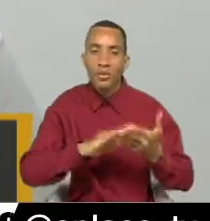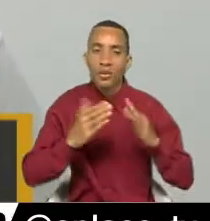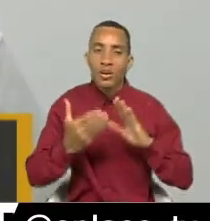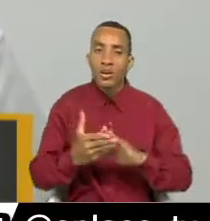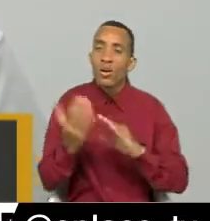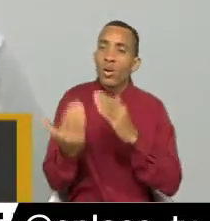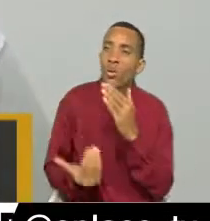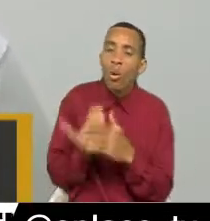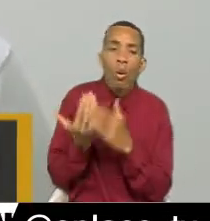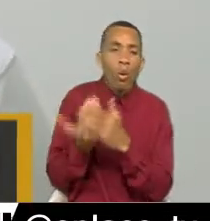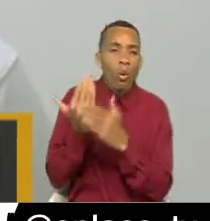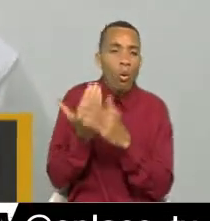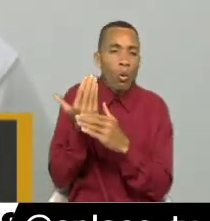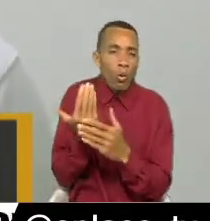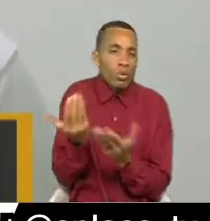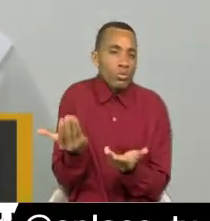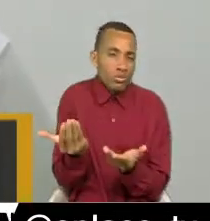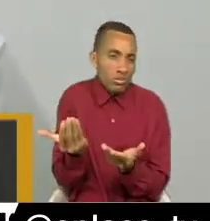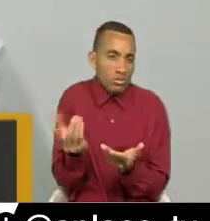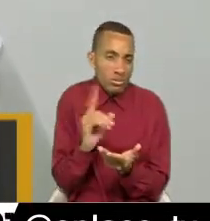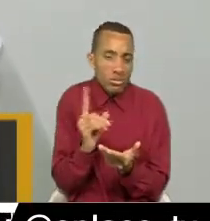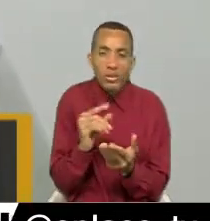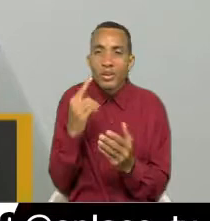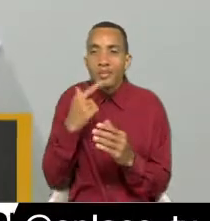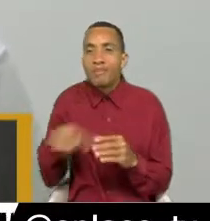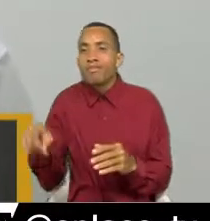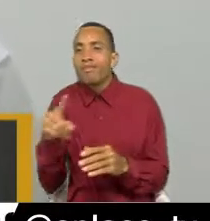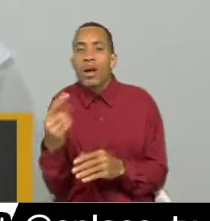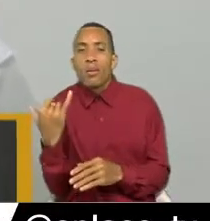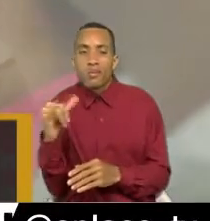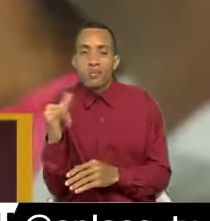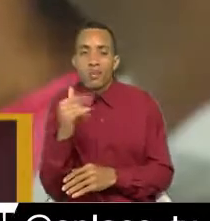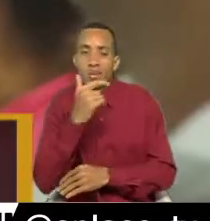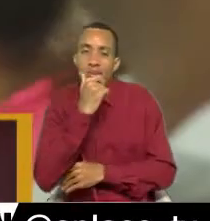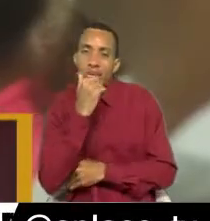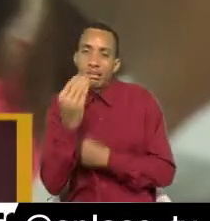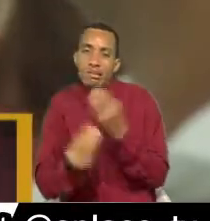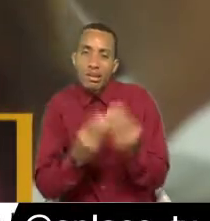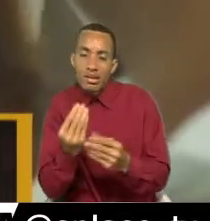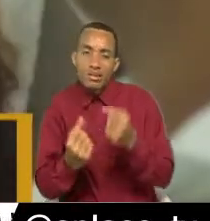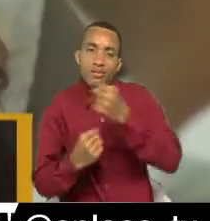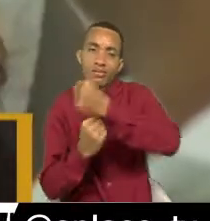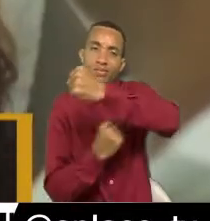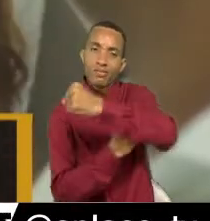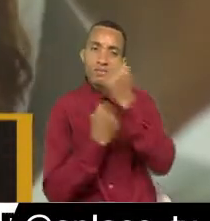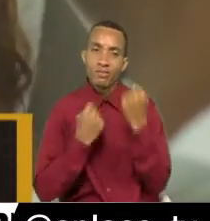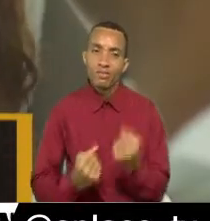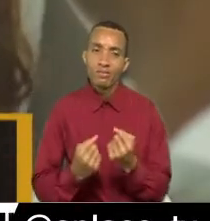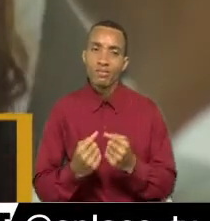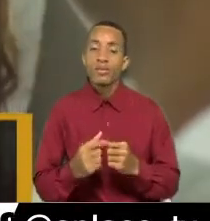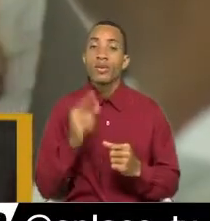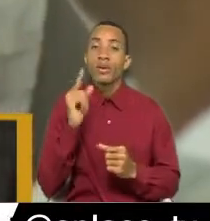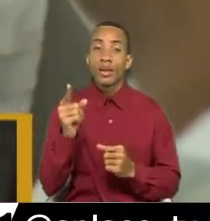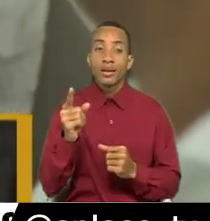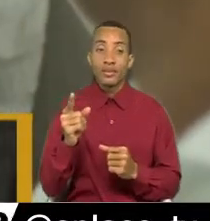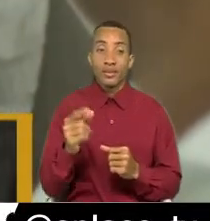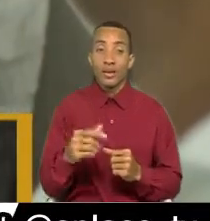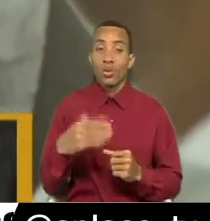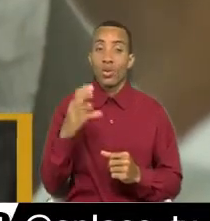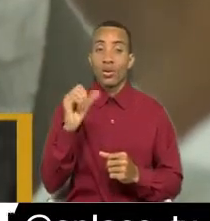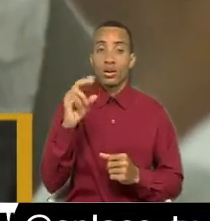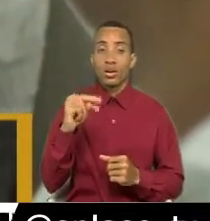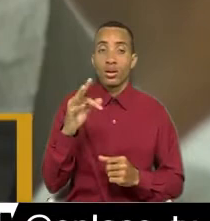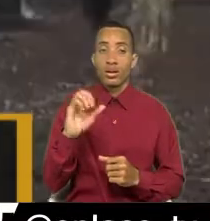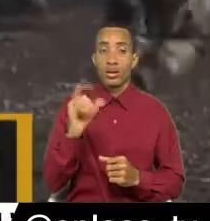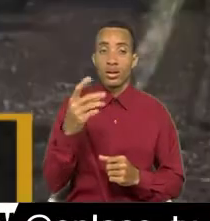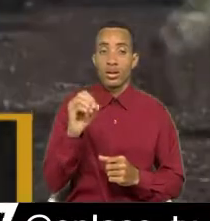nuevas cosas, es mirar lo que tenemos en el territorio y cómo fortalecer eso que tenemos. Para la alcaldesa del municipio de Cantagallo, Erlides Arango,